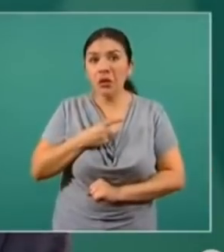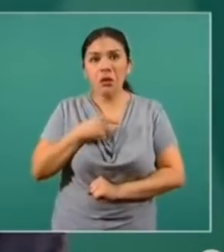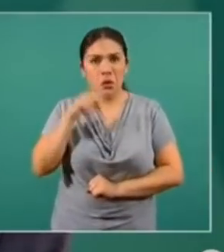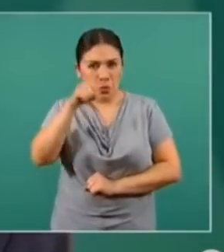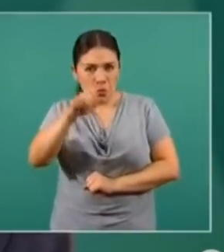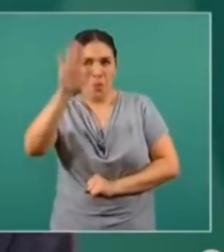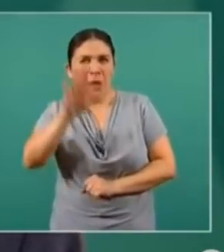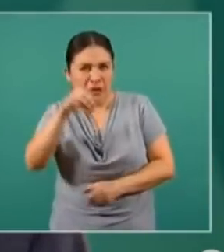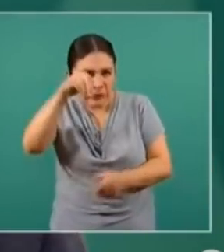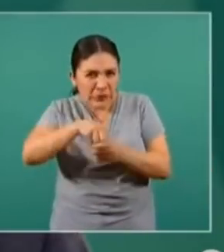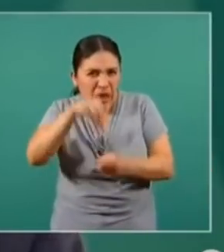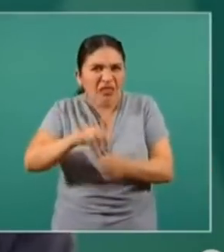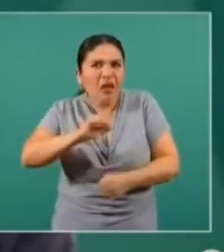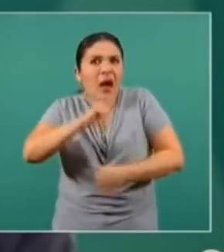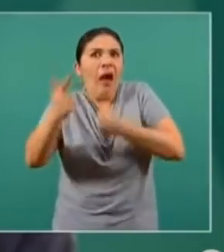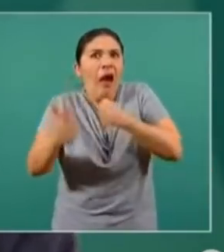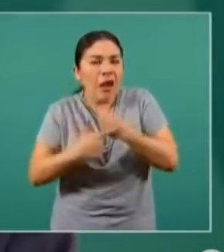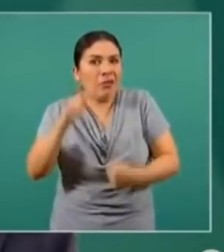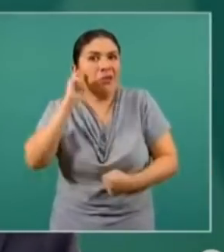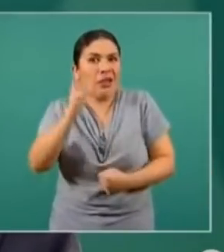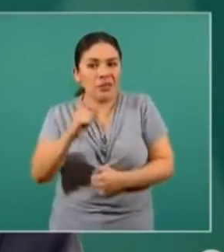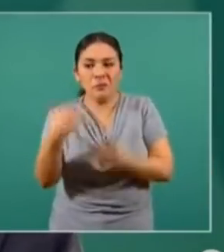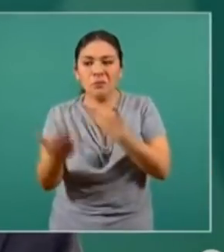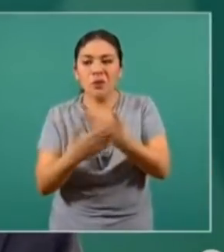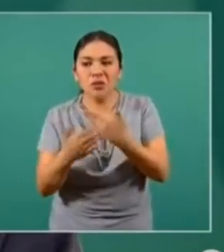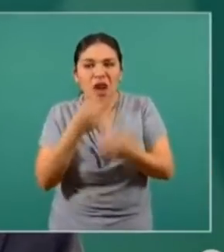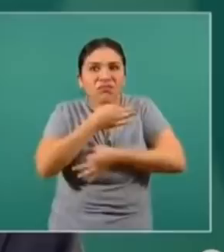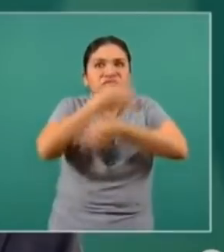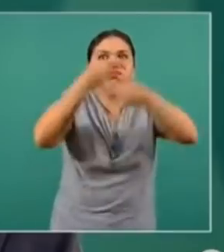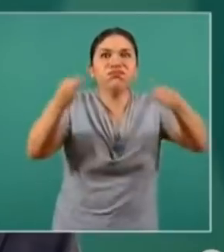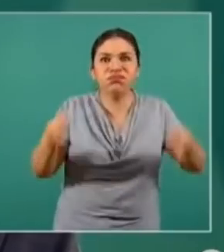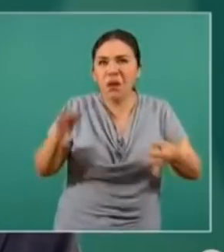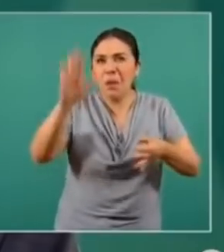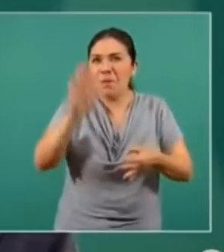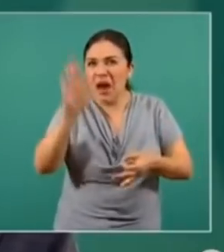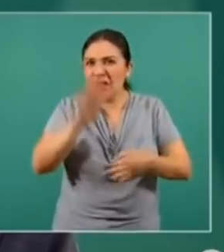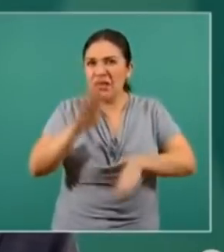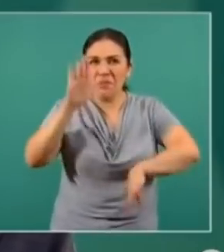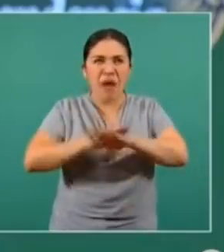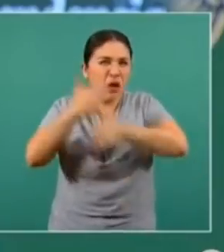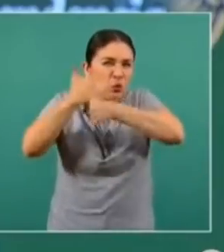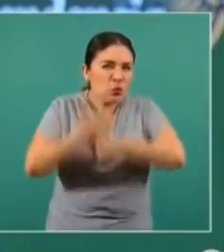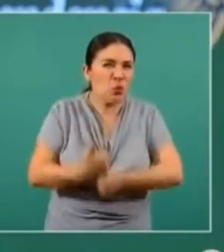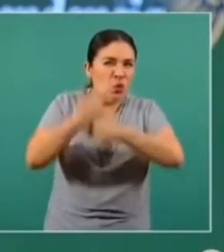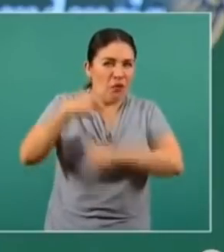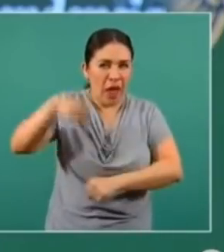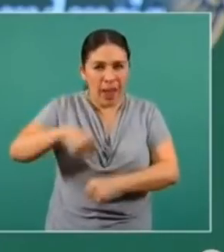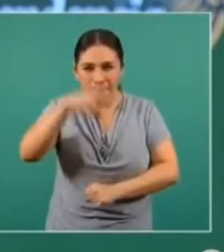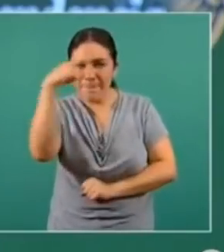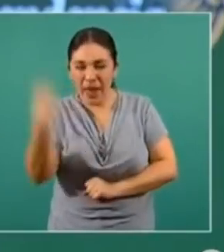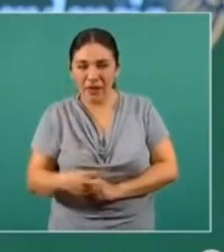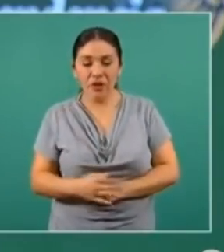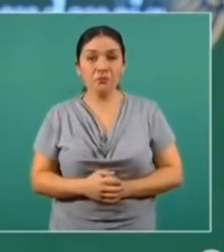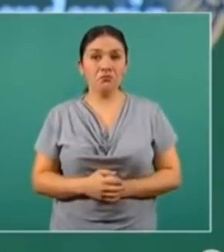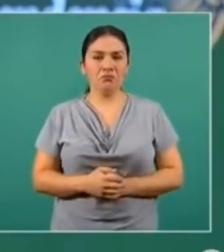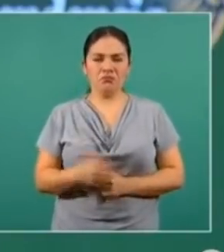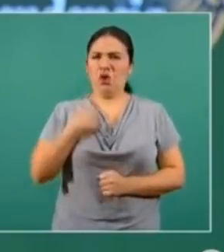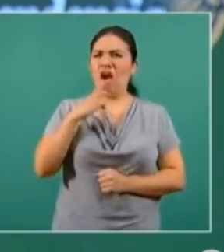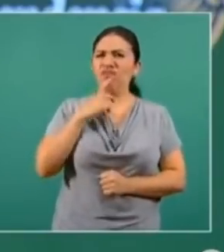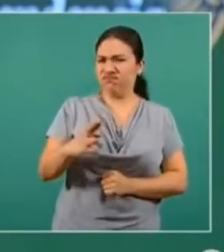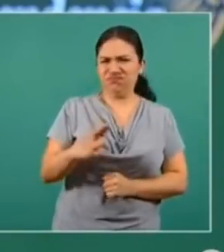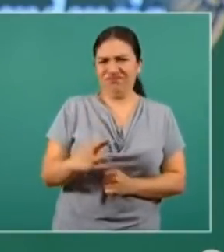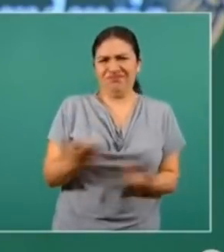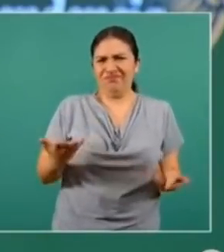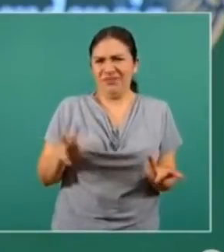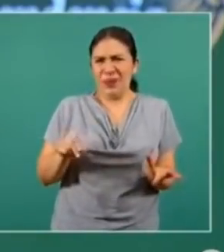estábamos ocultando algo y estábamos a punto de anunciar una situación terrible para México. La respuesta evidentemente fue